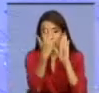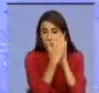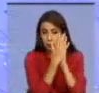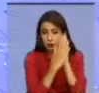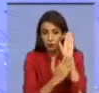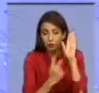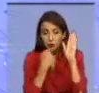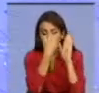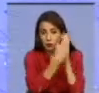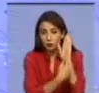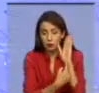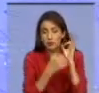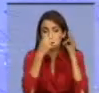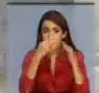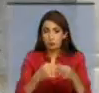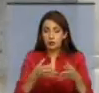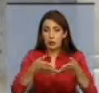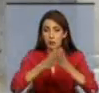últimos deseos.